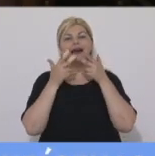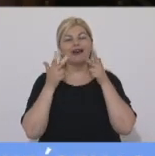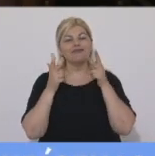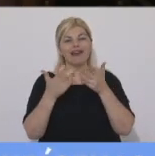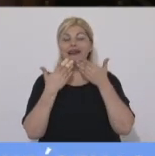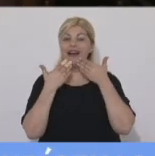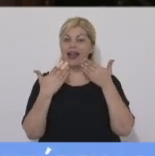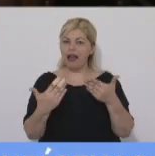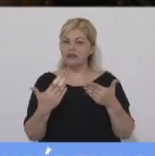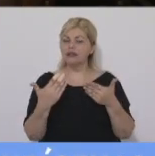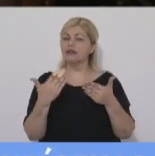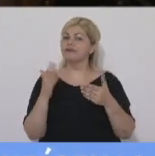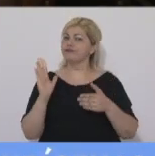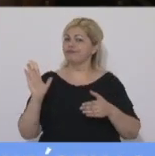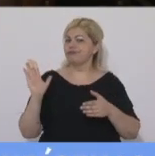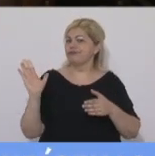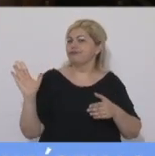a todos los que asumieron